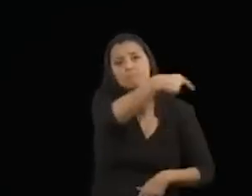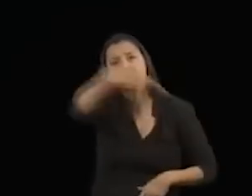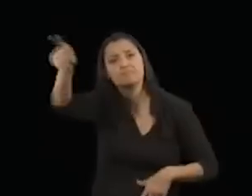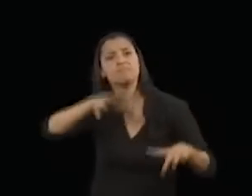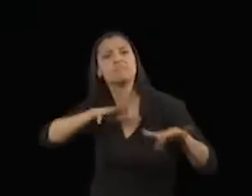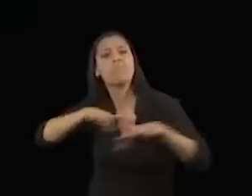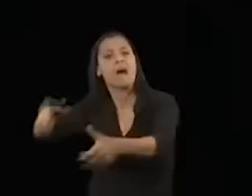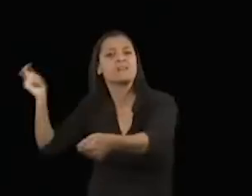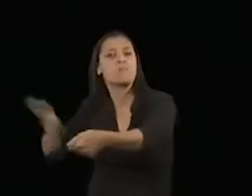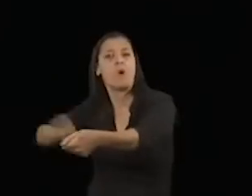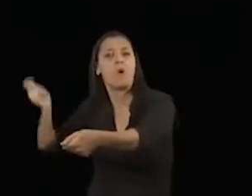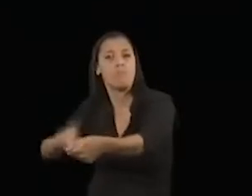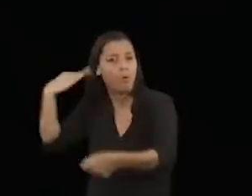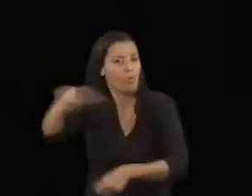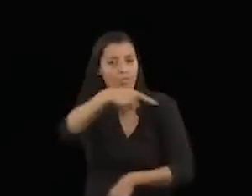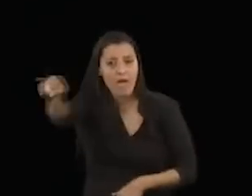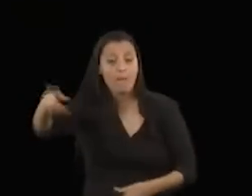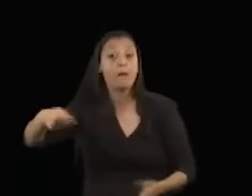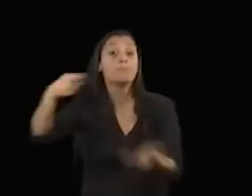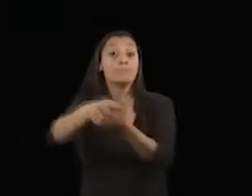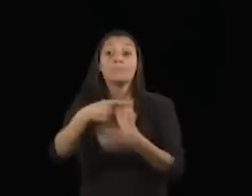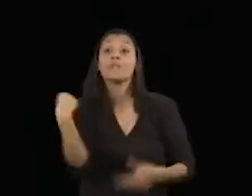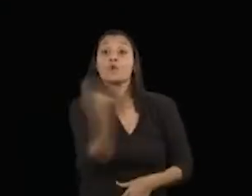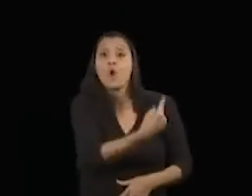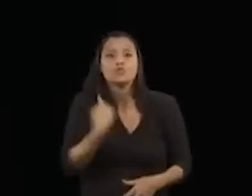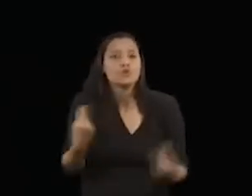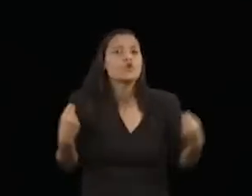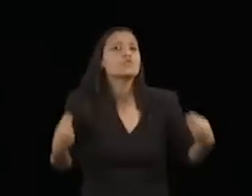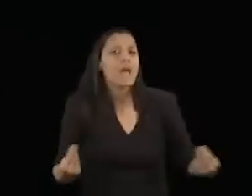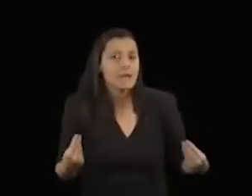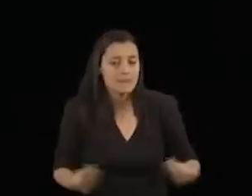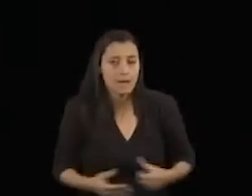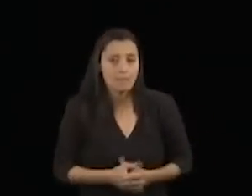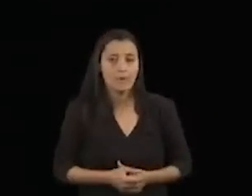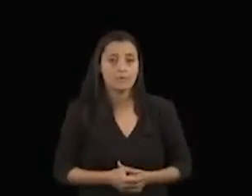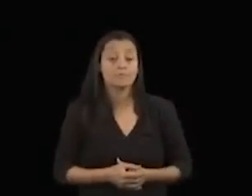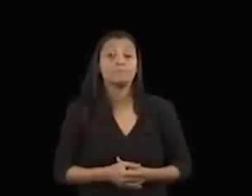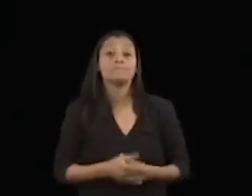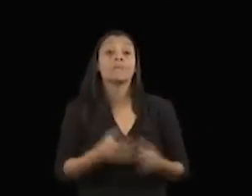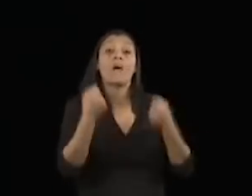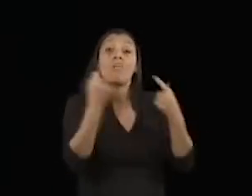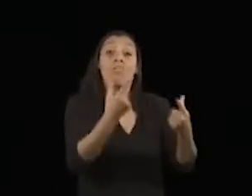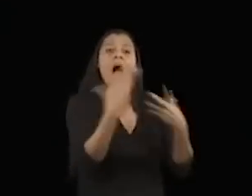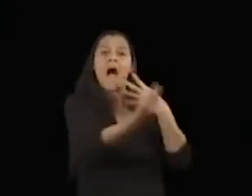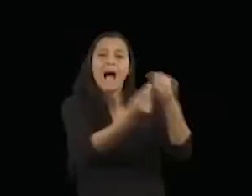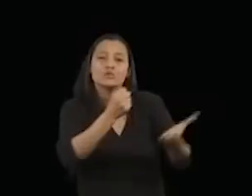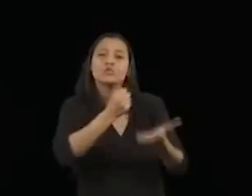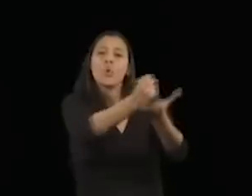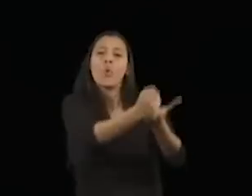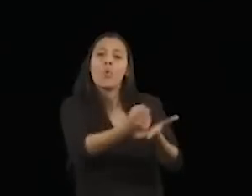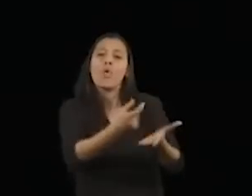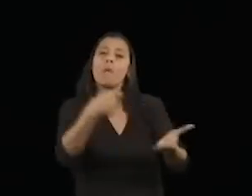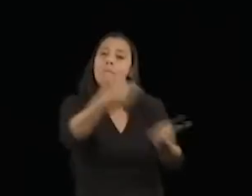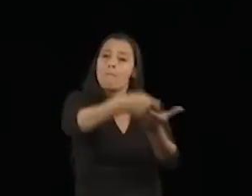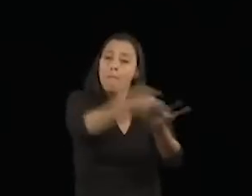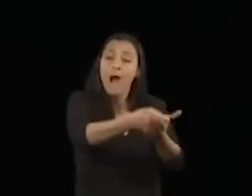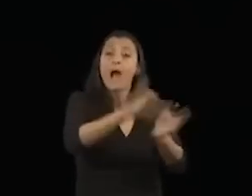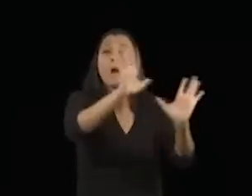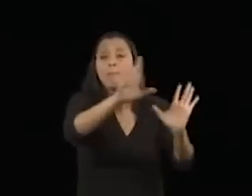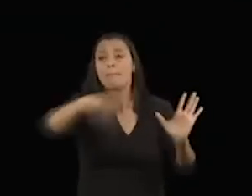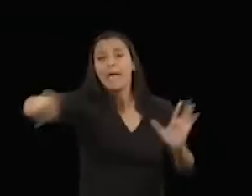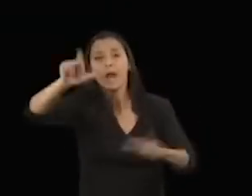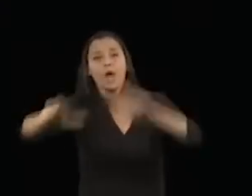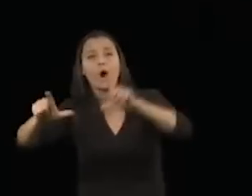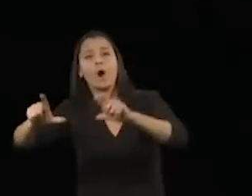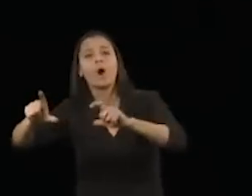decir, nosotros le poníamos plata para que la gente pudiera tener contención social, la agarraban los gerentes de la